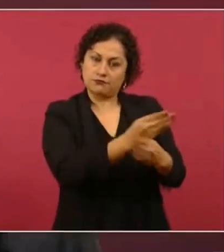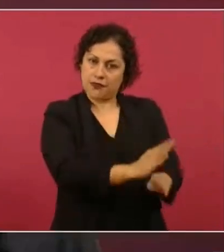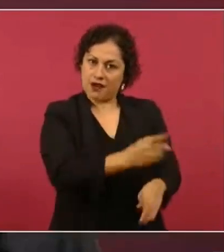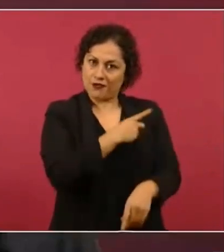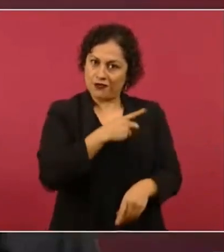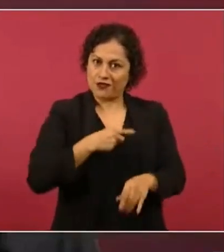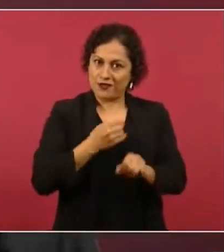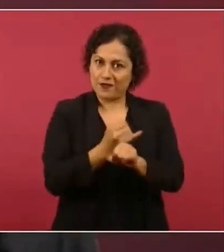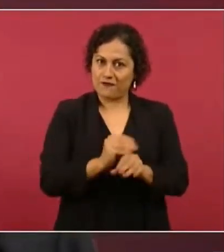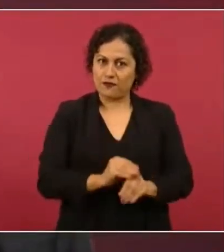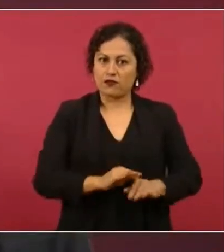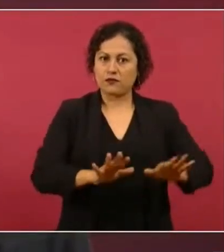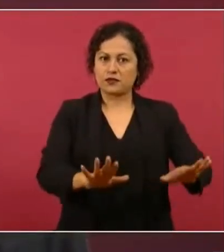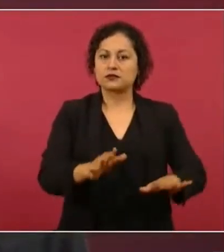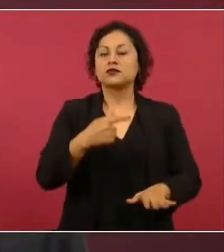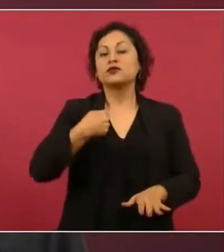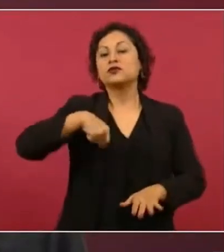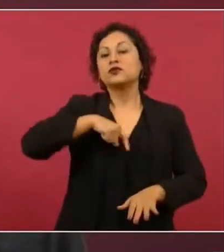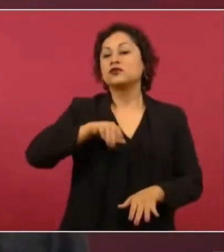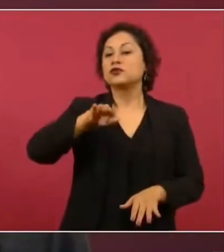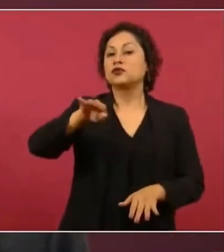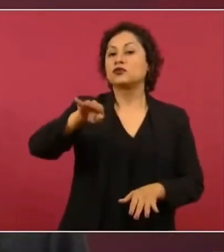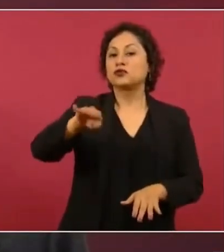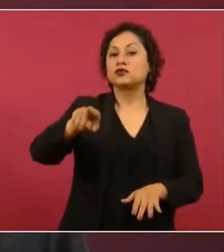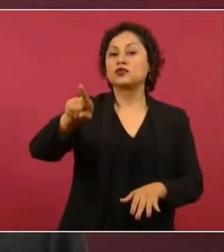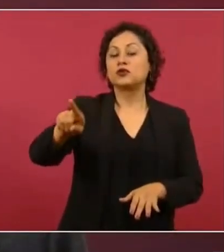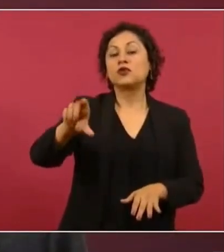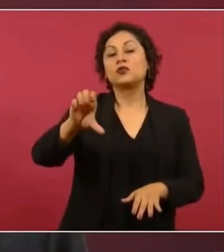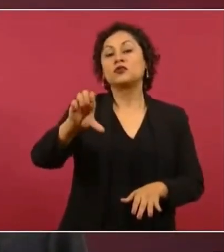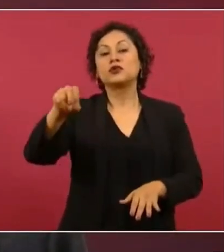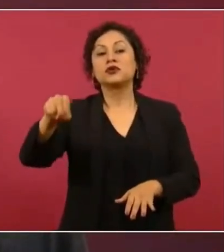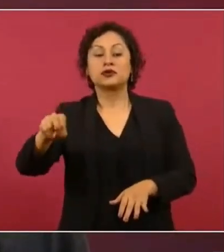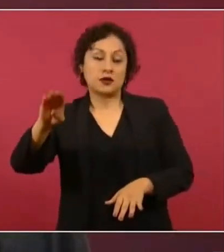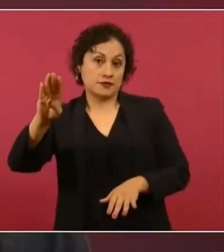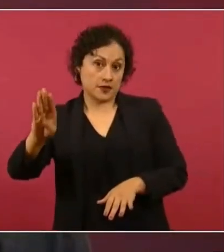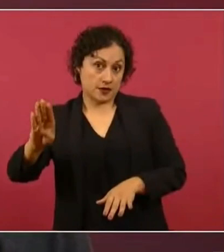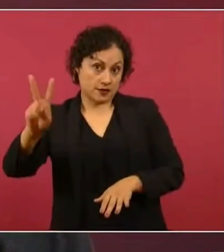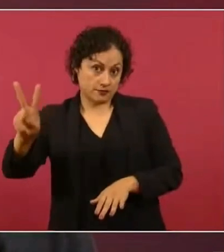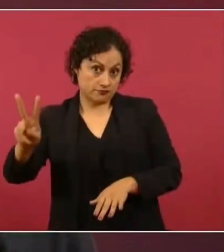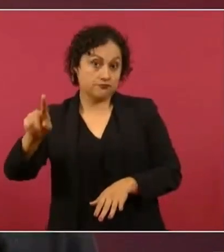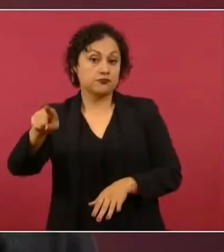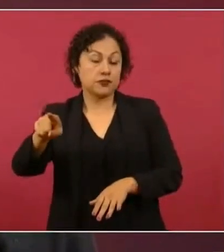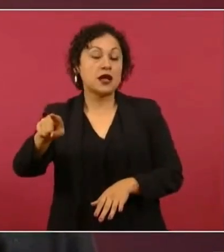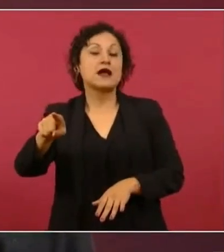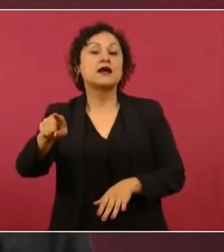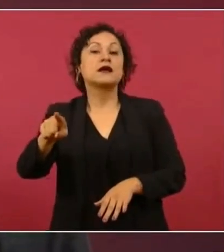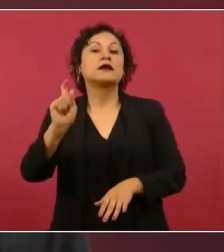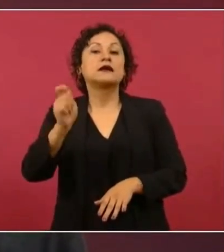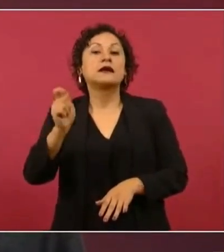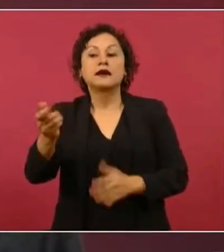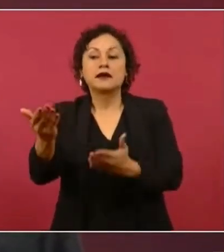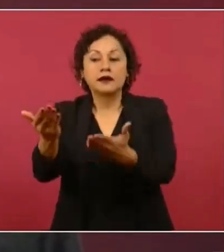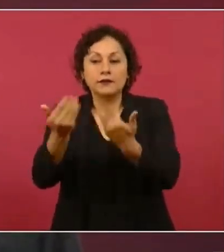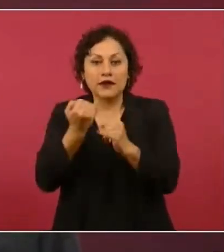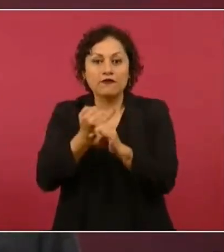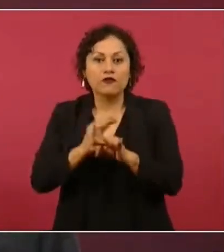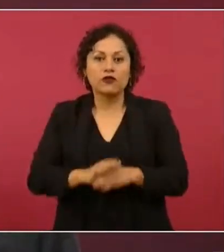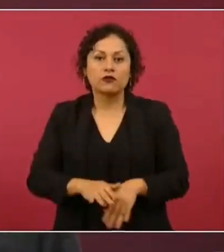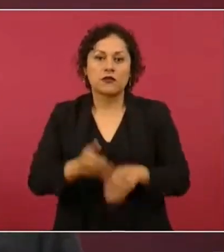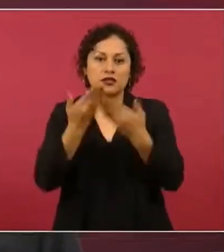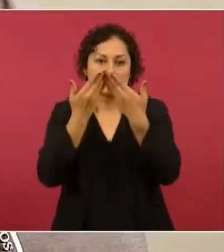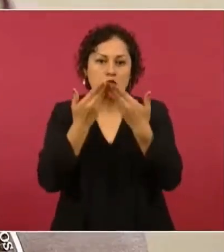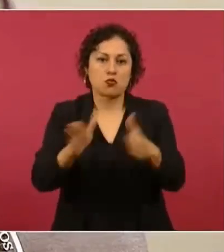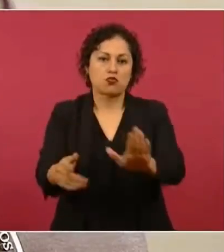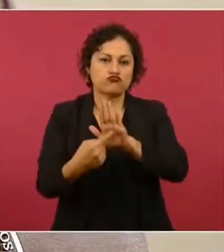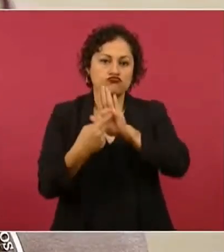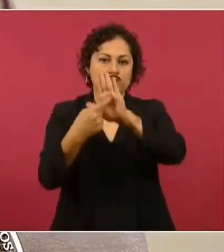pediríamos a la comisión, a través de la Comisión Nacional Bancaria y de Valores, es que esta información sea pública, que sea